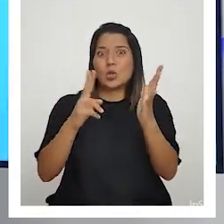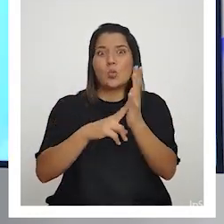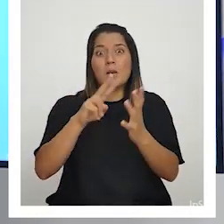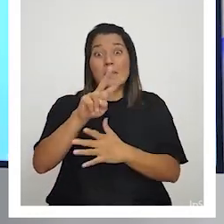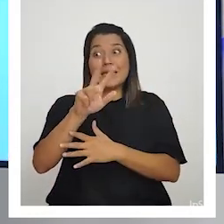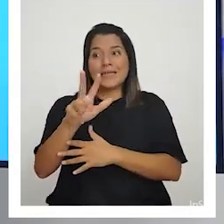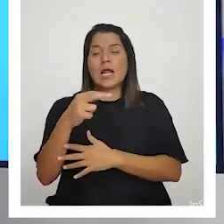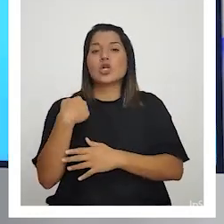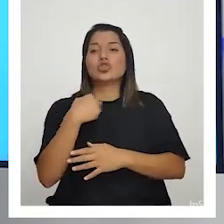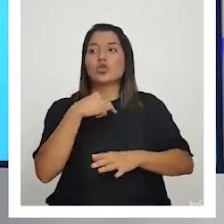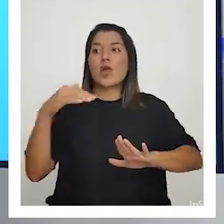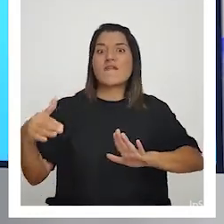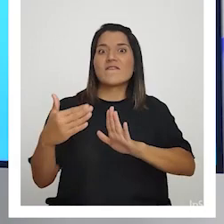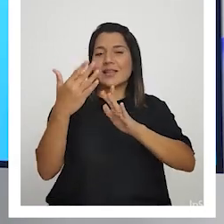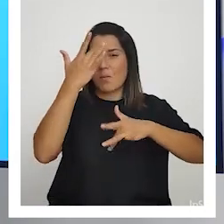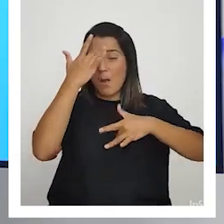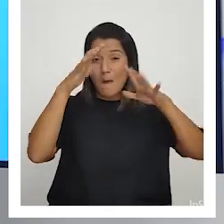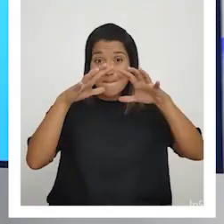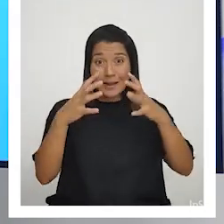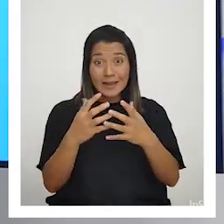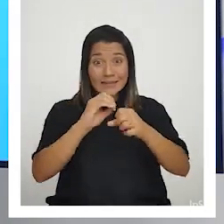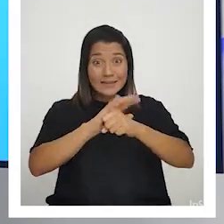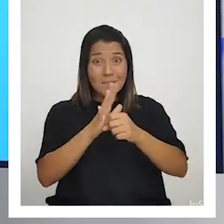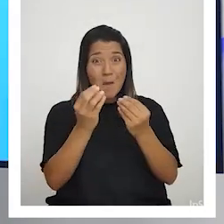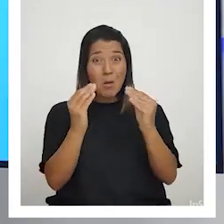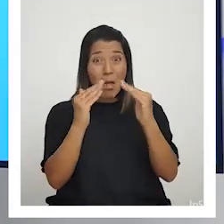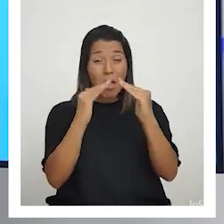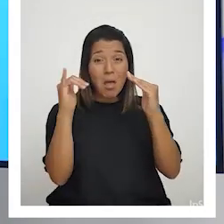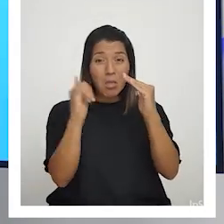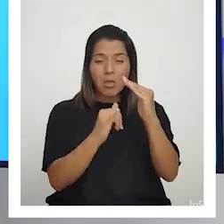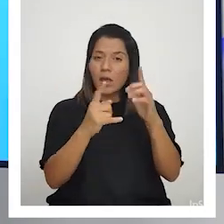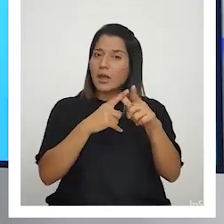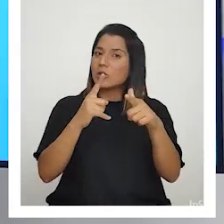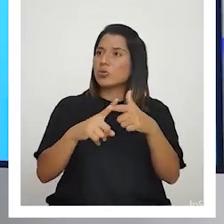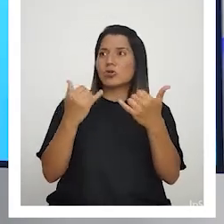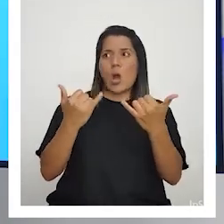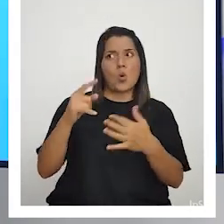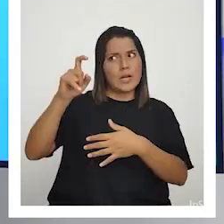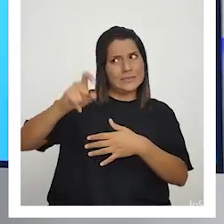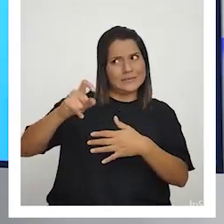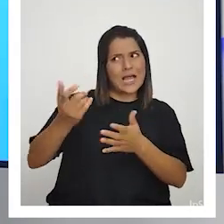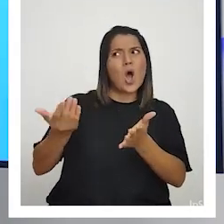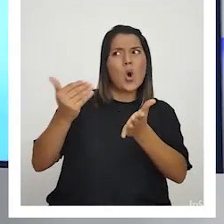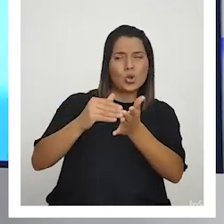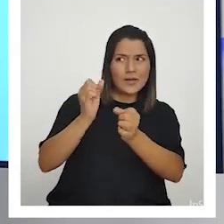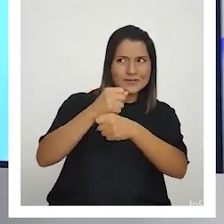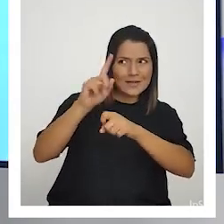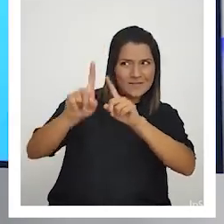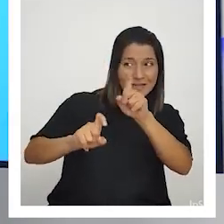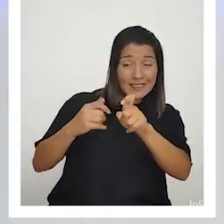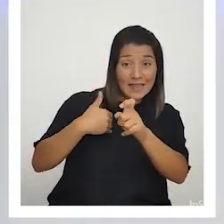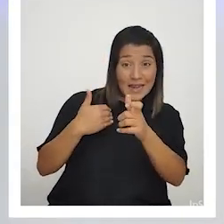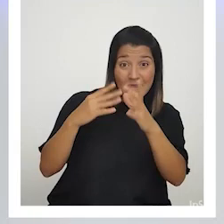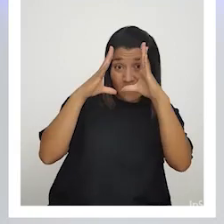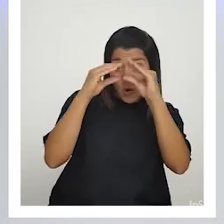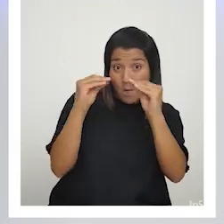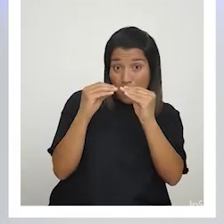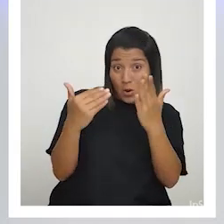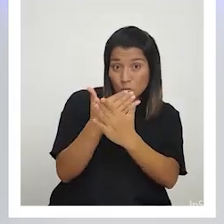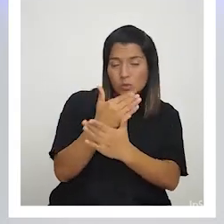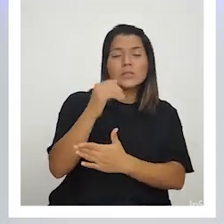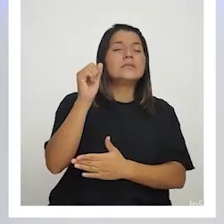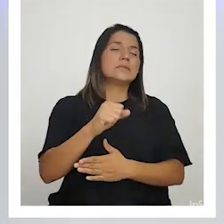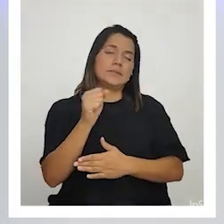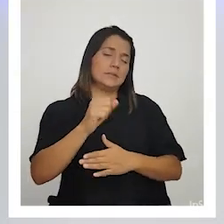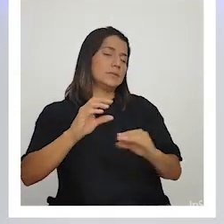muchos a estar en casa, así que resulta necesario una actualización en estos datos. Sí, definitivamente es